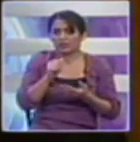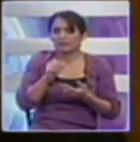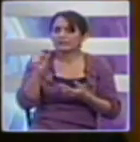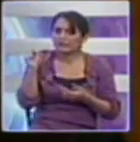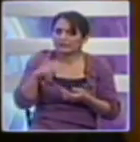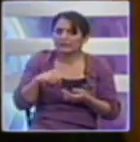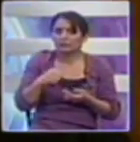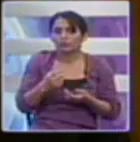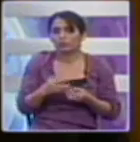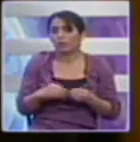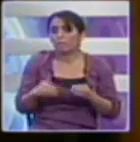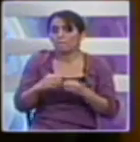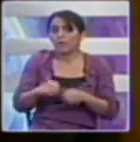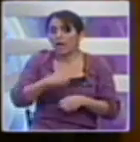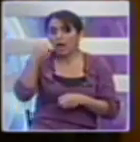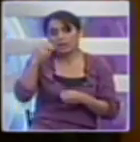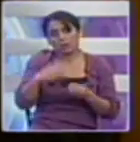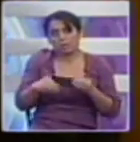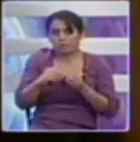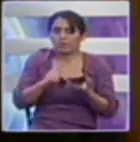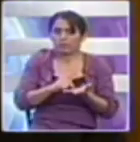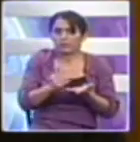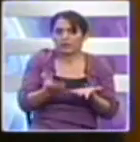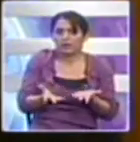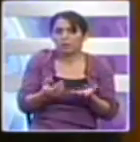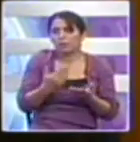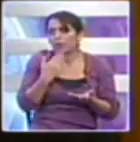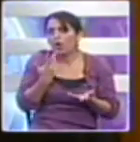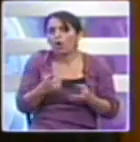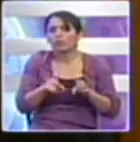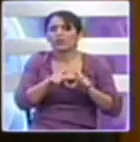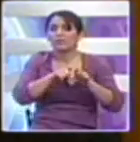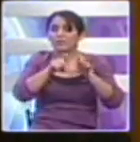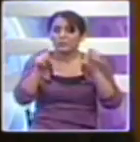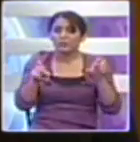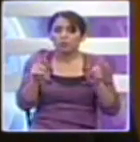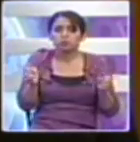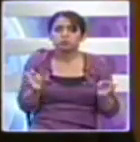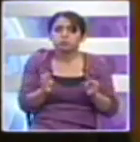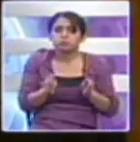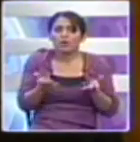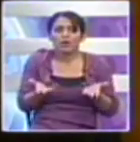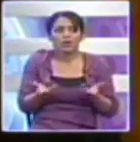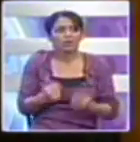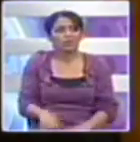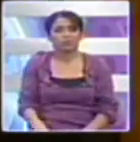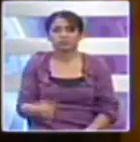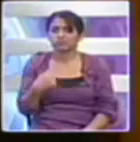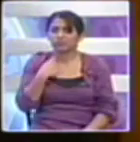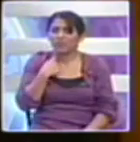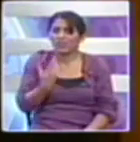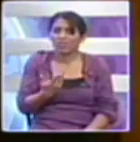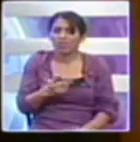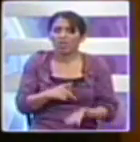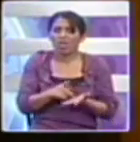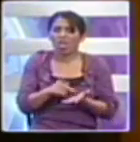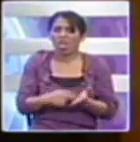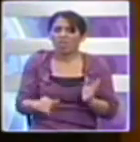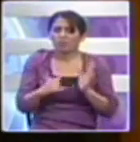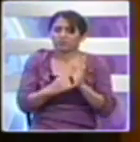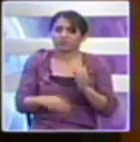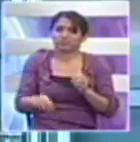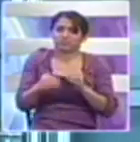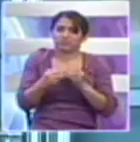tiene que pagar más. Pero es absurdo que empresas medianas y pequeñas, escúchenme bien, que están perdiendo, paguen impuesto a la renta.